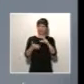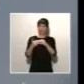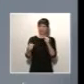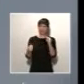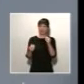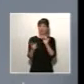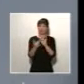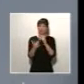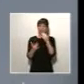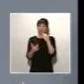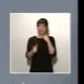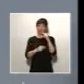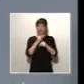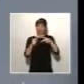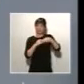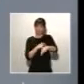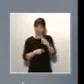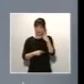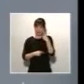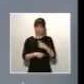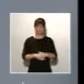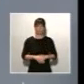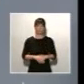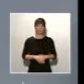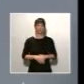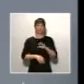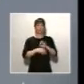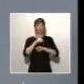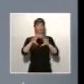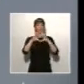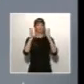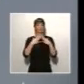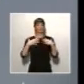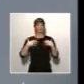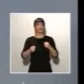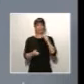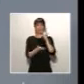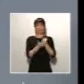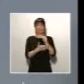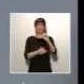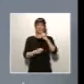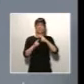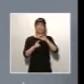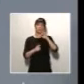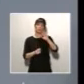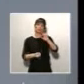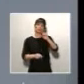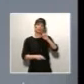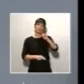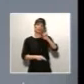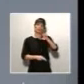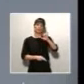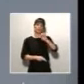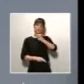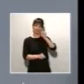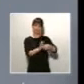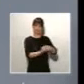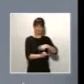formamos parte del ensayo mundial de la OMS Solidarity, que admite diversos protocolos bajo su paraguas y nosotros